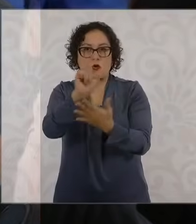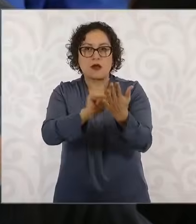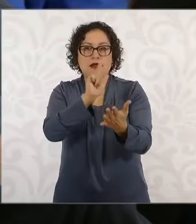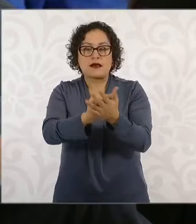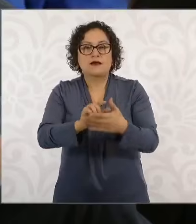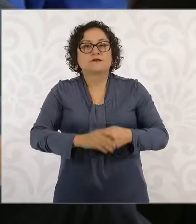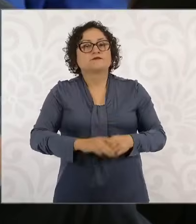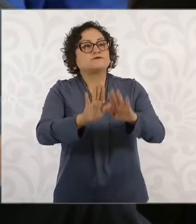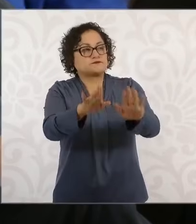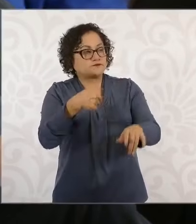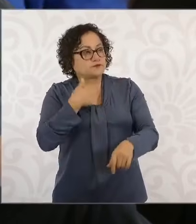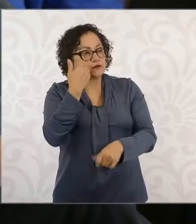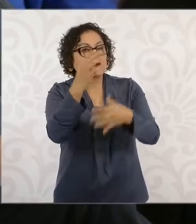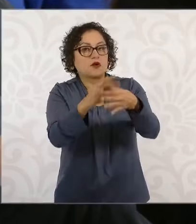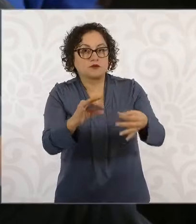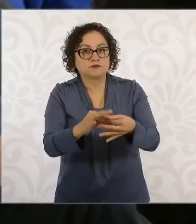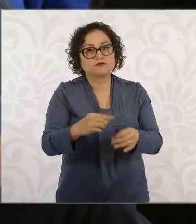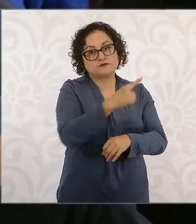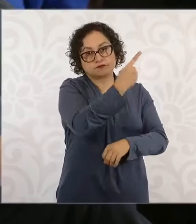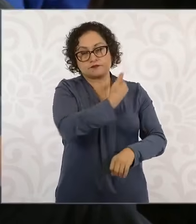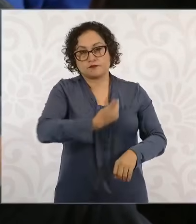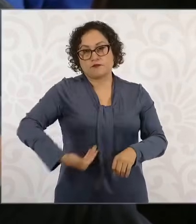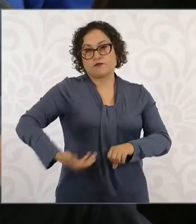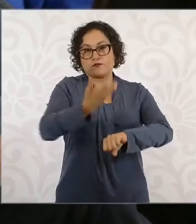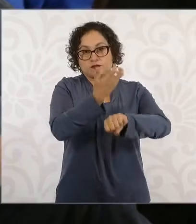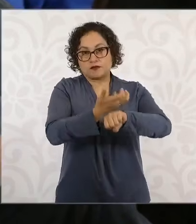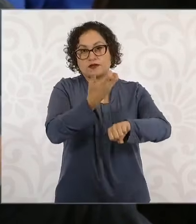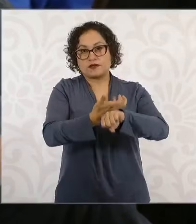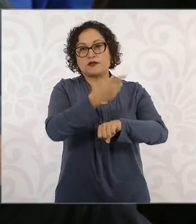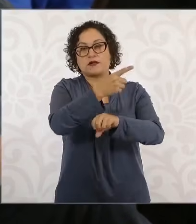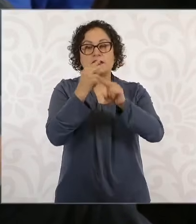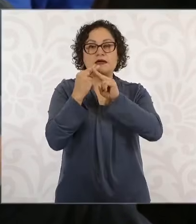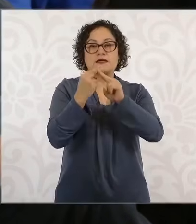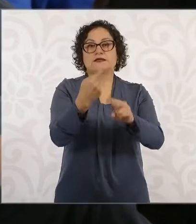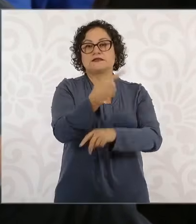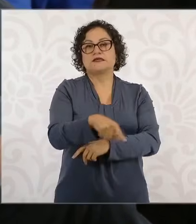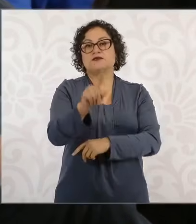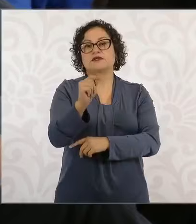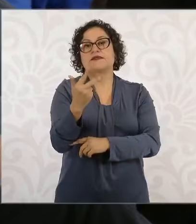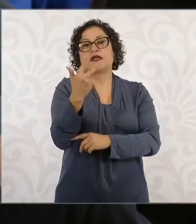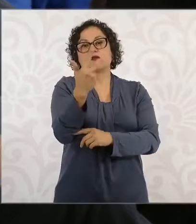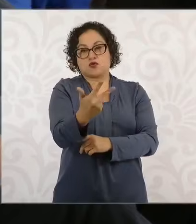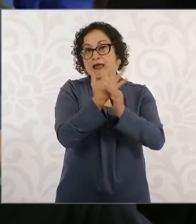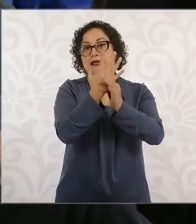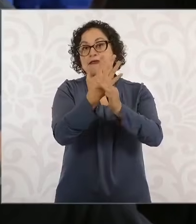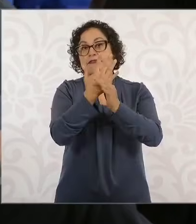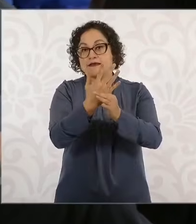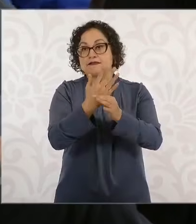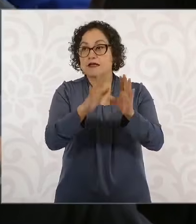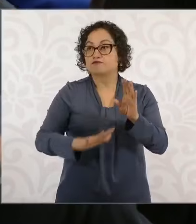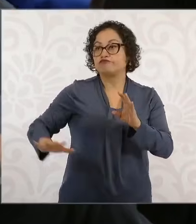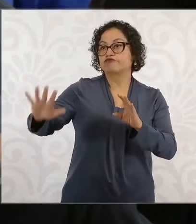El presidente de Estados Unidos, Donald Trump, conmemoró el 178 aniversario del fin de la intervención estadounidense en México. ¿Cuál